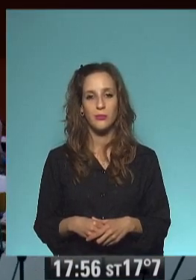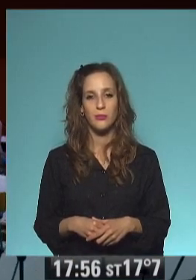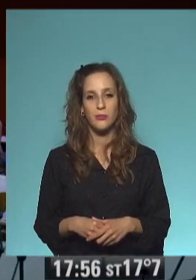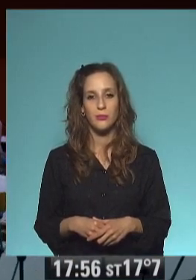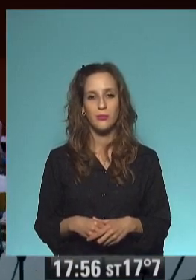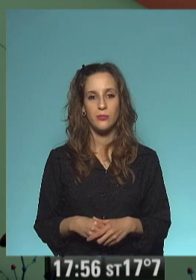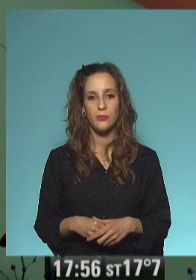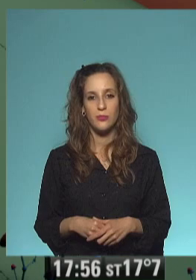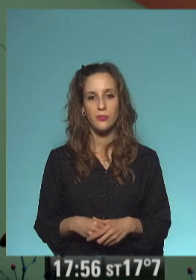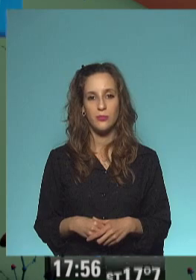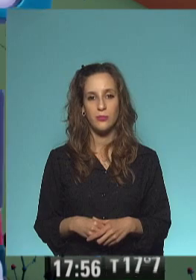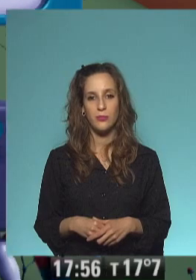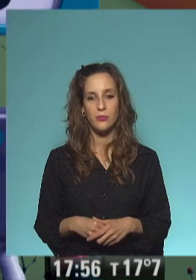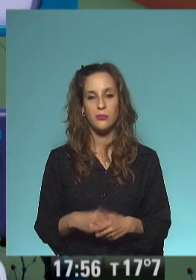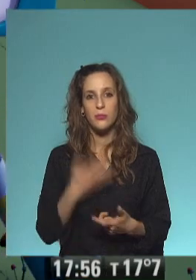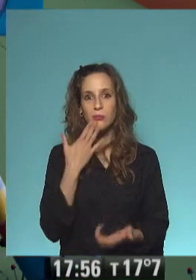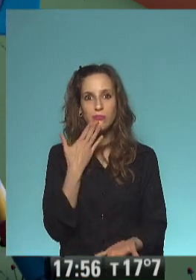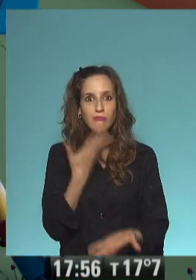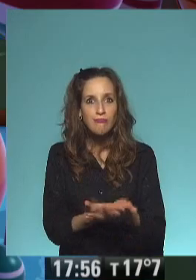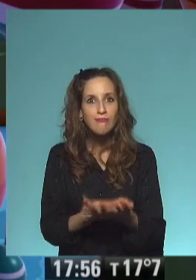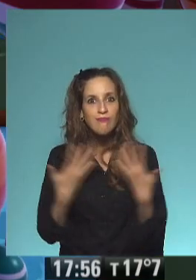aquí. Eso. ¡Guau!